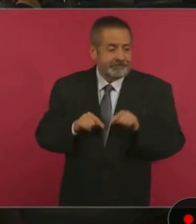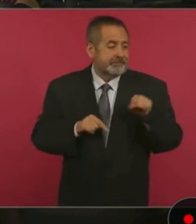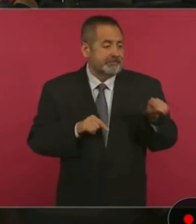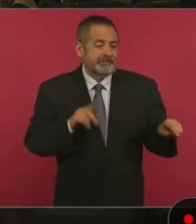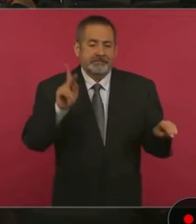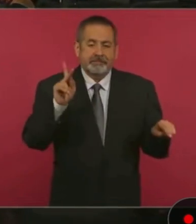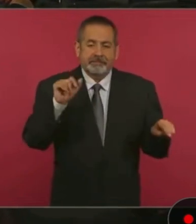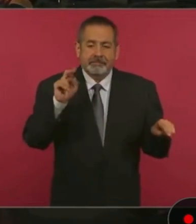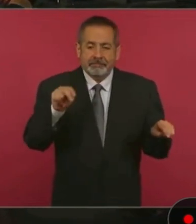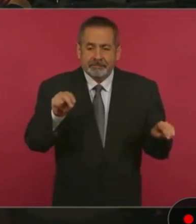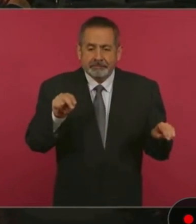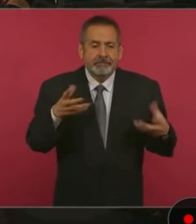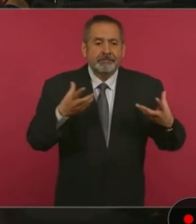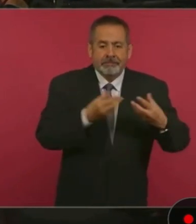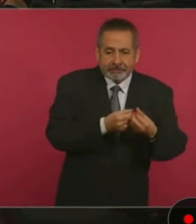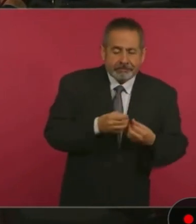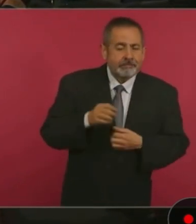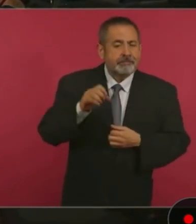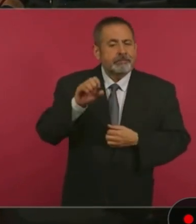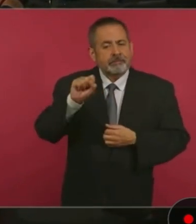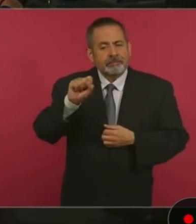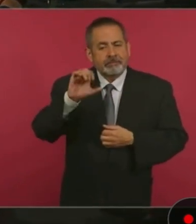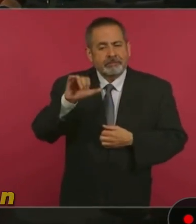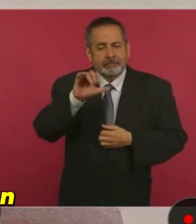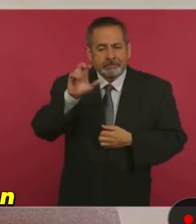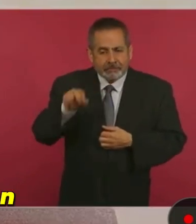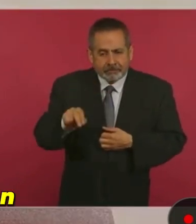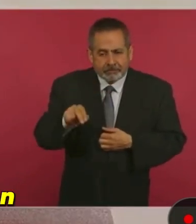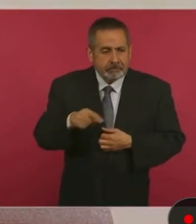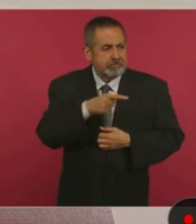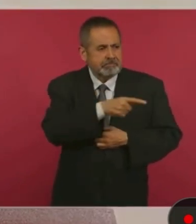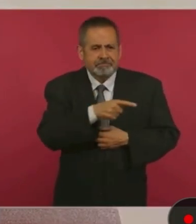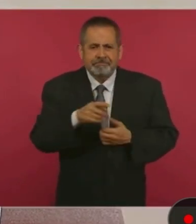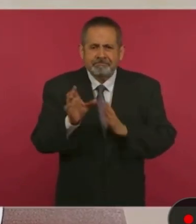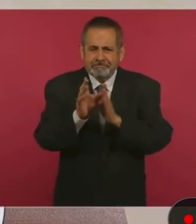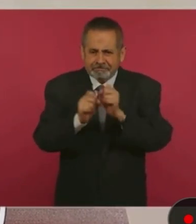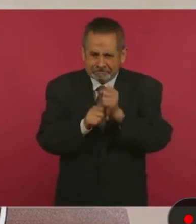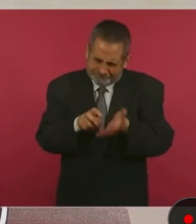que se llevaran a cabo todas las modificaciones a la Constitución